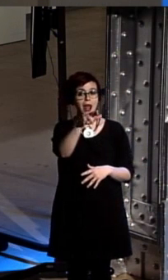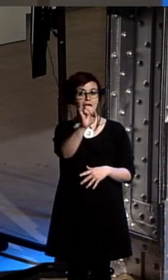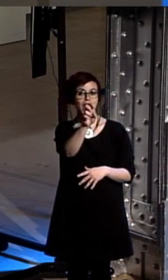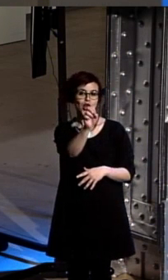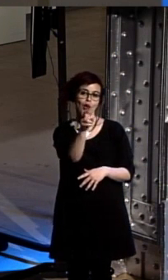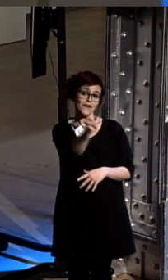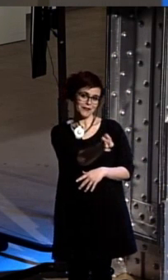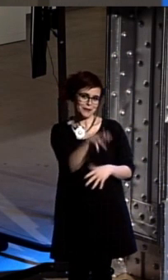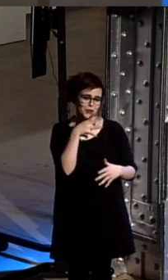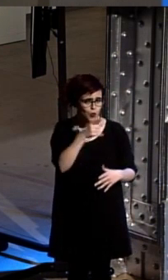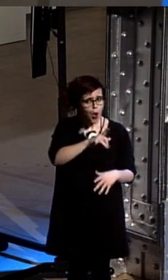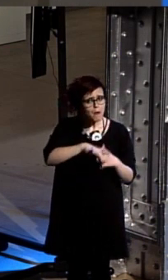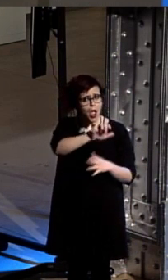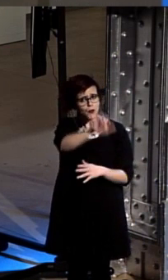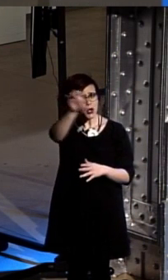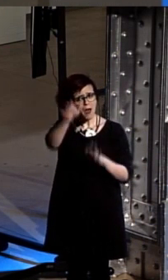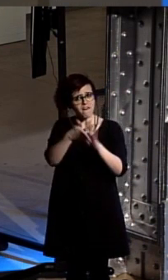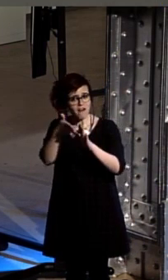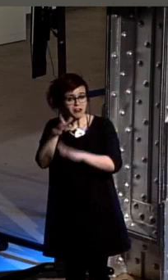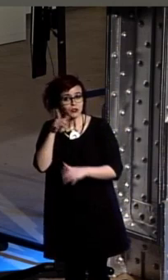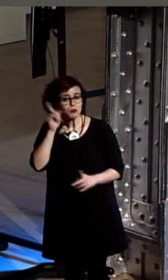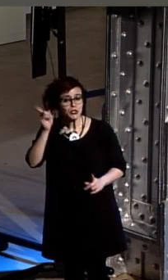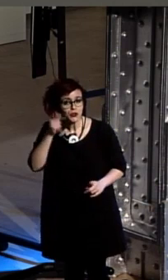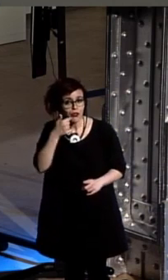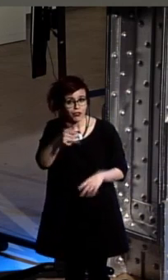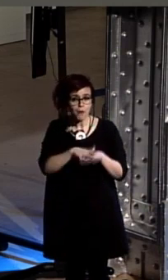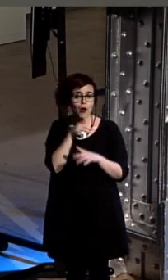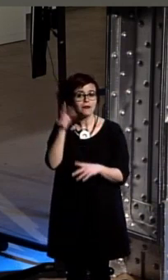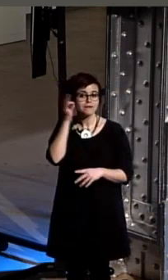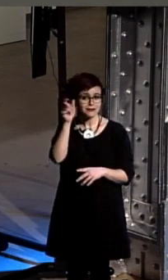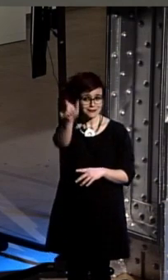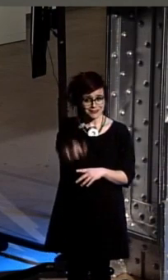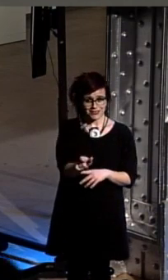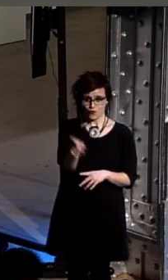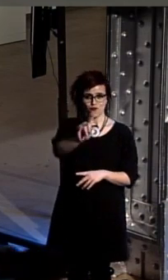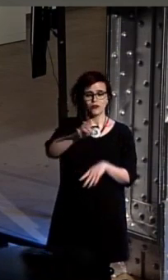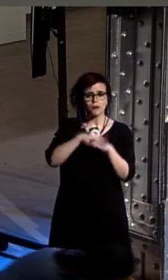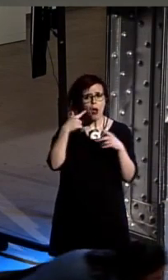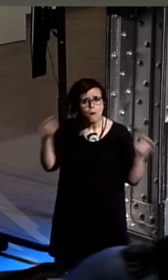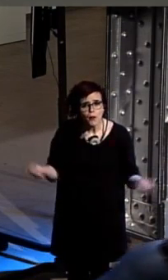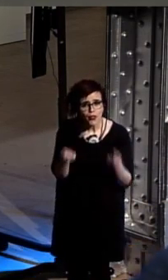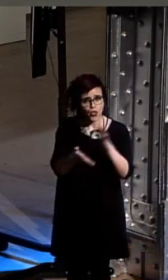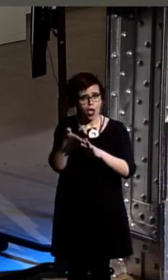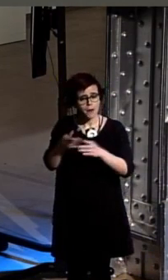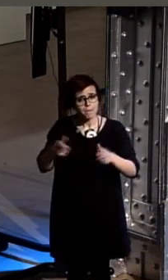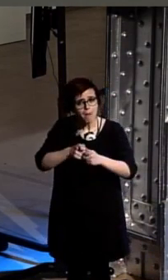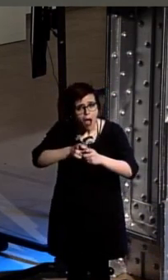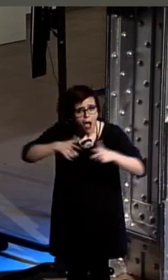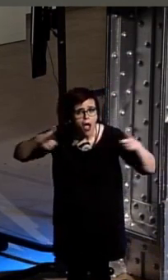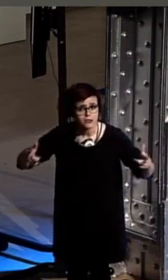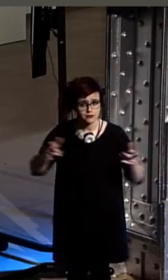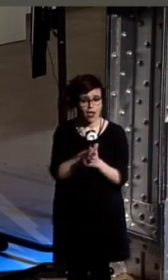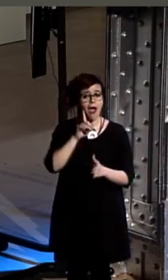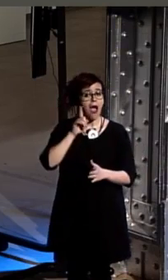pero en Europa también está ocurriendo, y no lo estoy diciendo solo porque yo esté aquí, está teniendo mucha más promoción. Sabemos que hemos